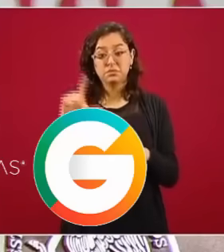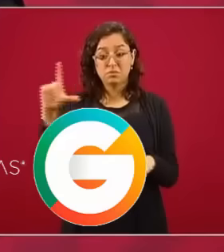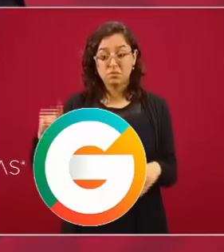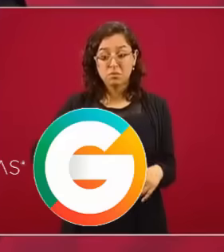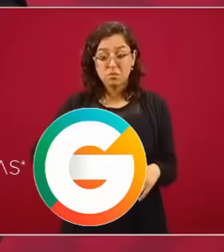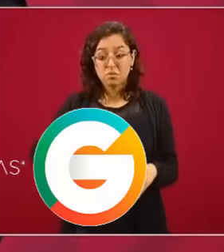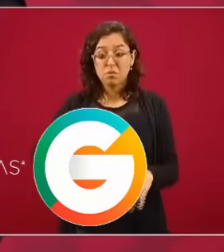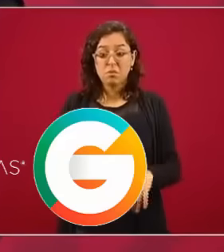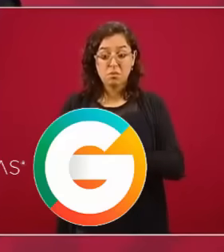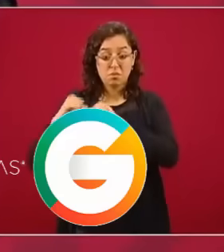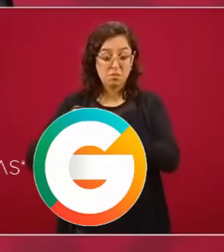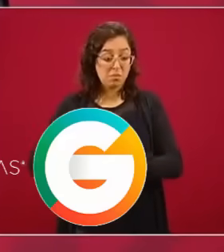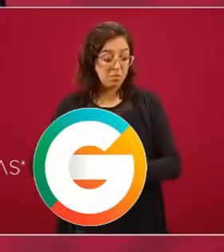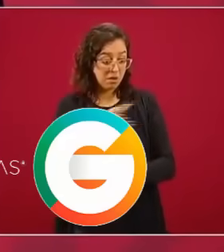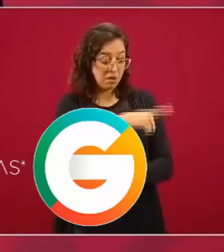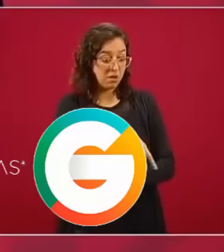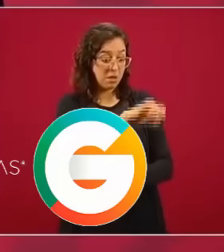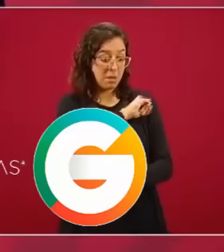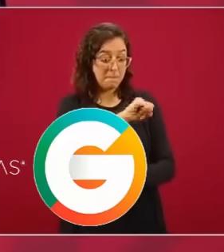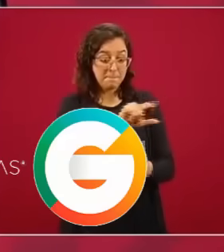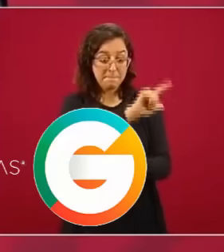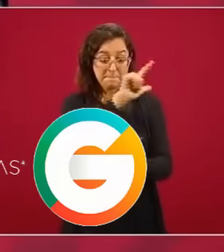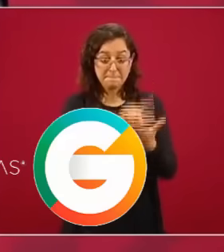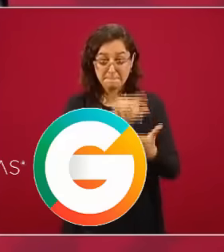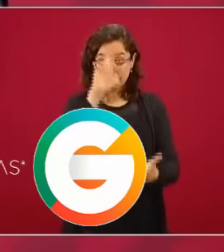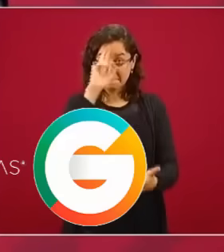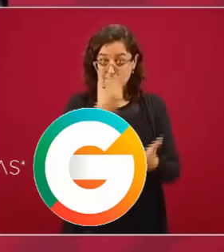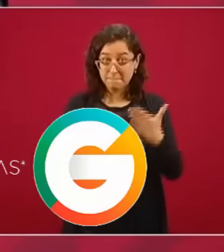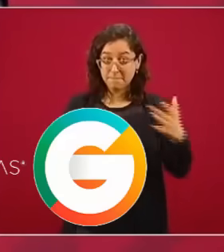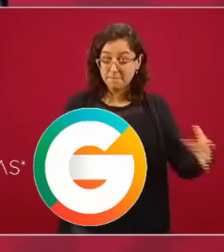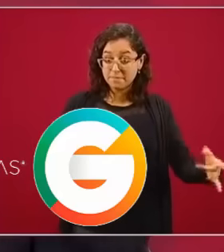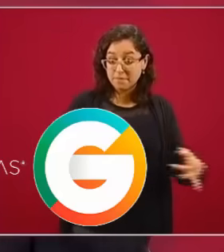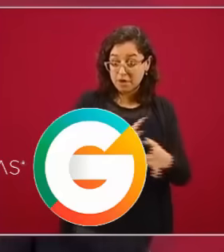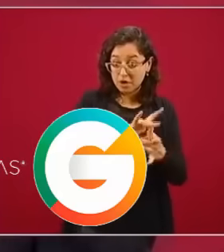la autoridad con la delincuencia.